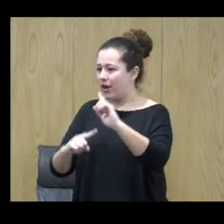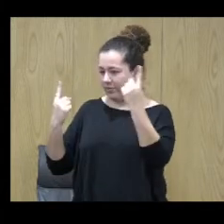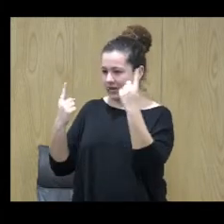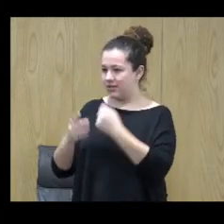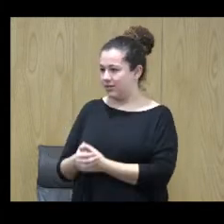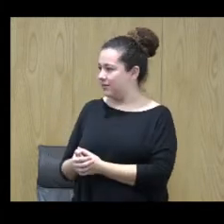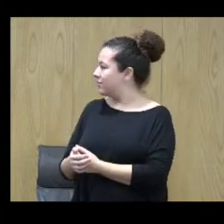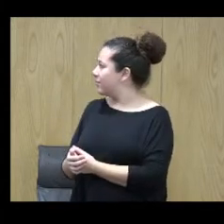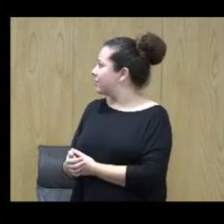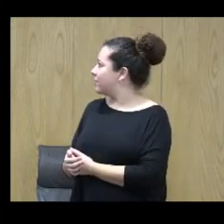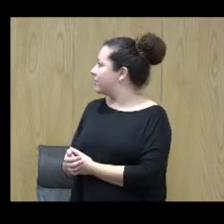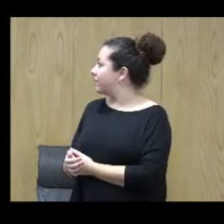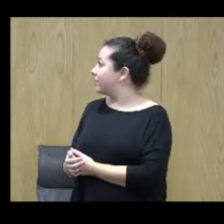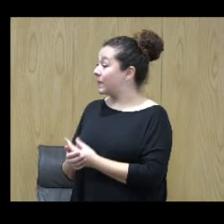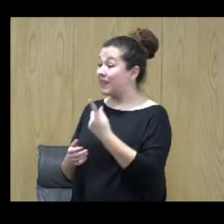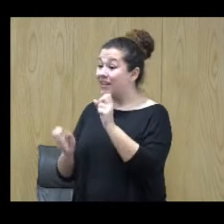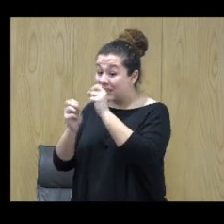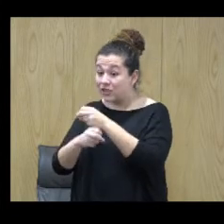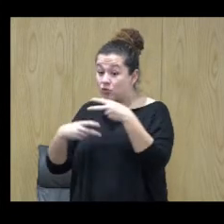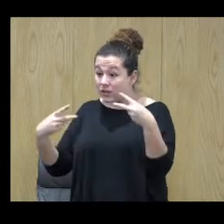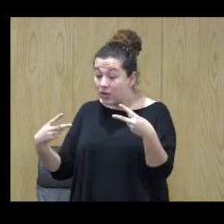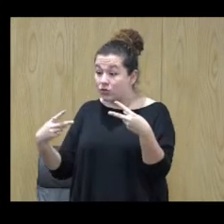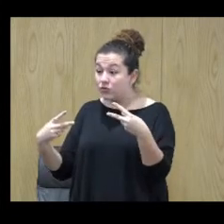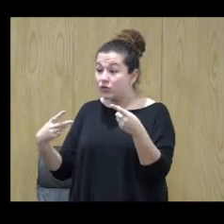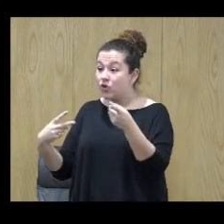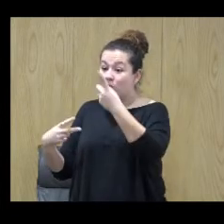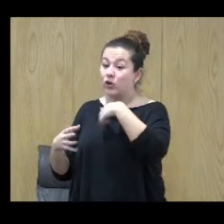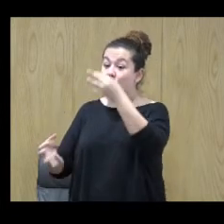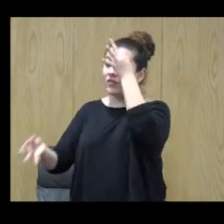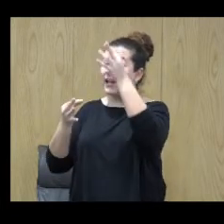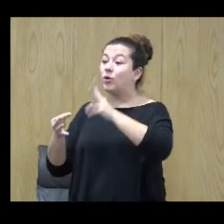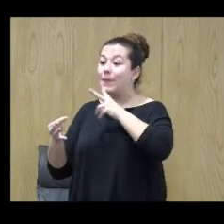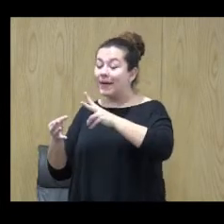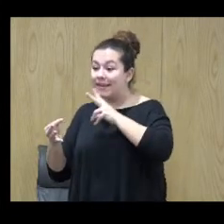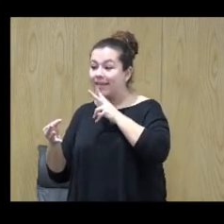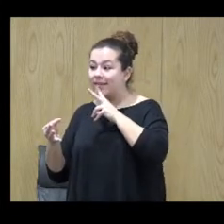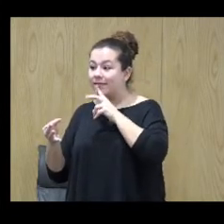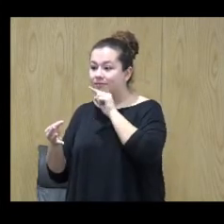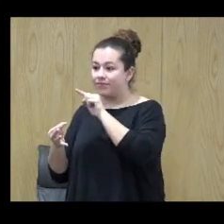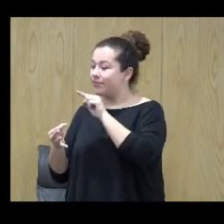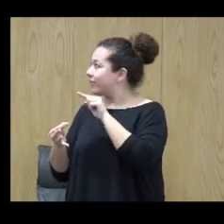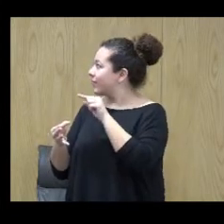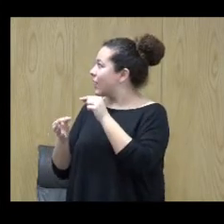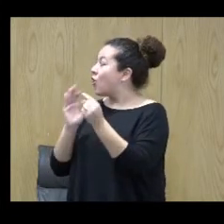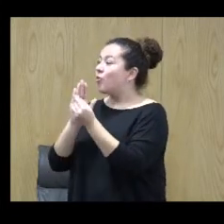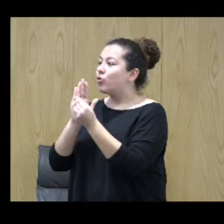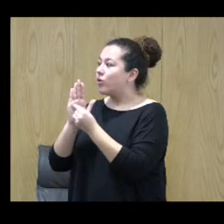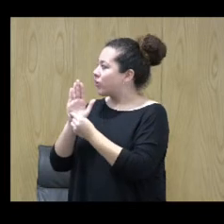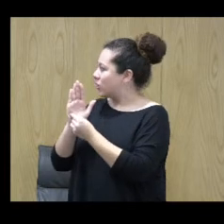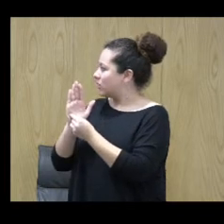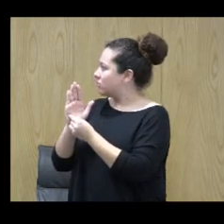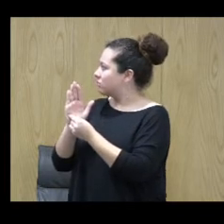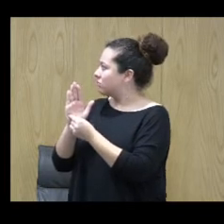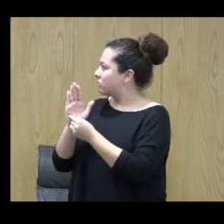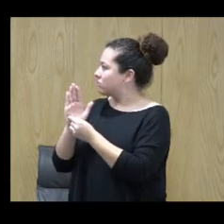C2. En este resultado tenéis los datos en verde, es la distribución, estas son las puntuaciones que van sacando. Es decir, este es